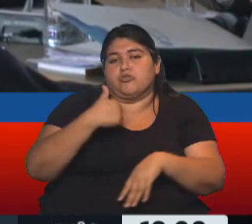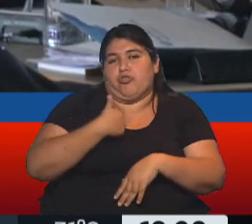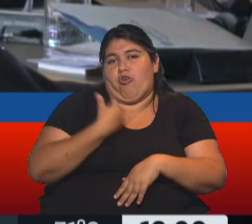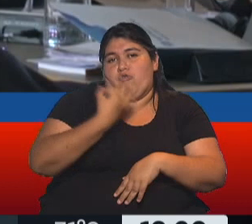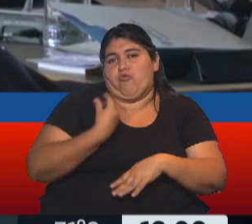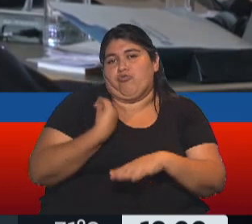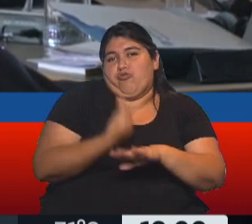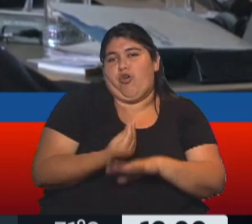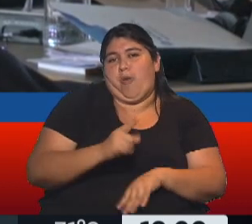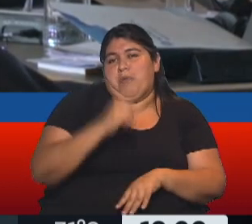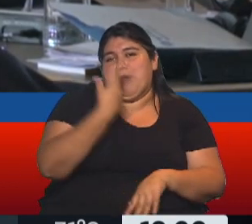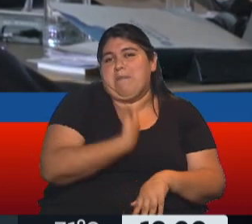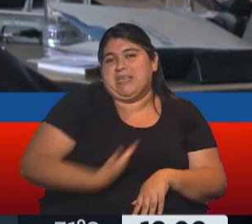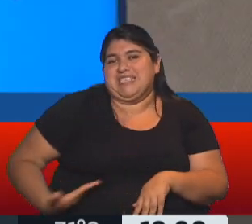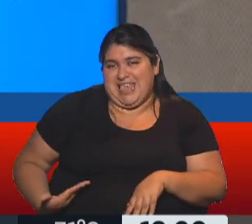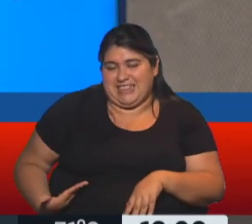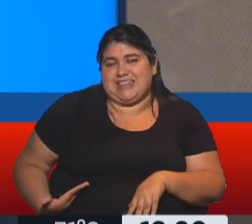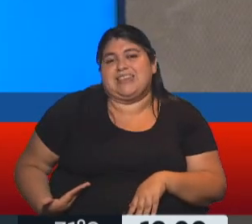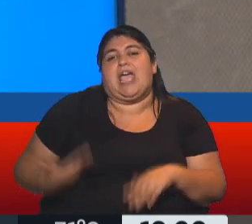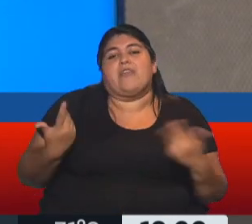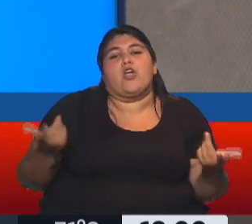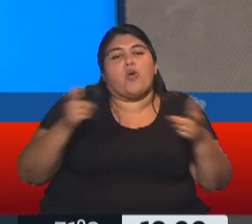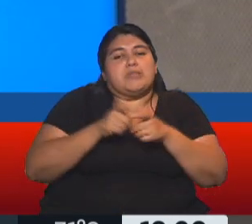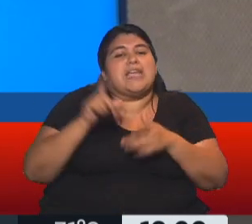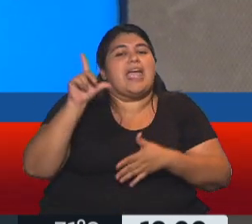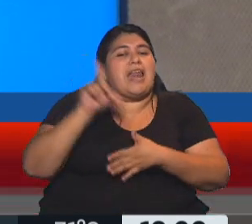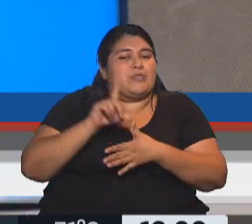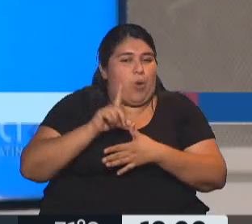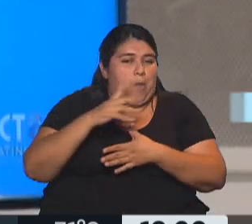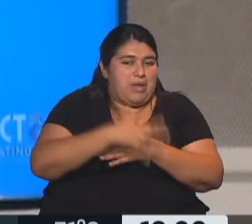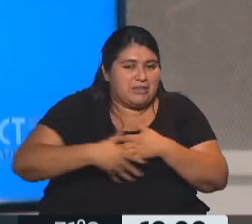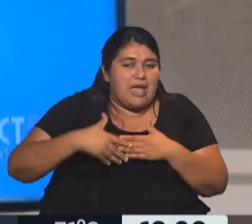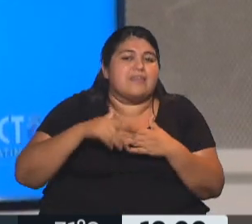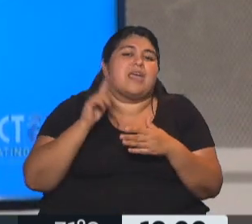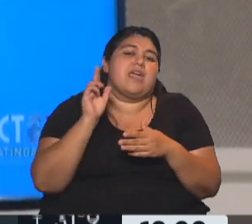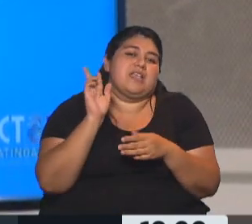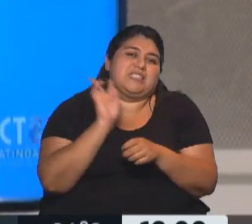primer presidente del CLASI, el Comité Latinoamericano de Seguridad Interior.